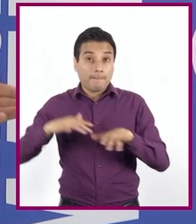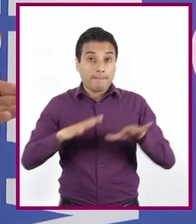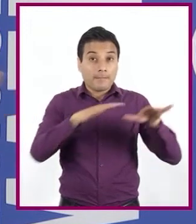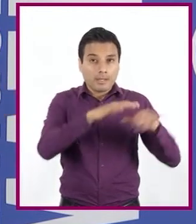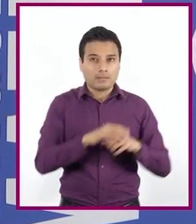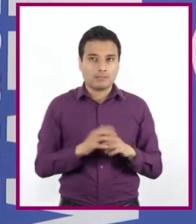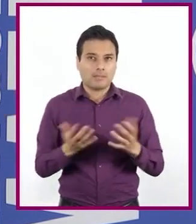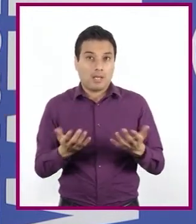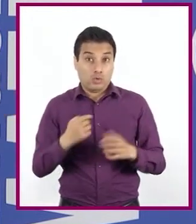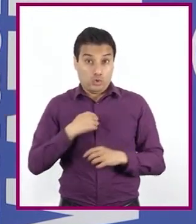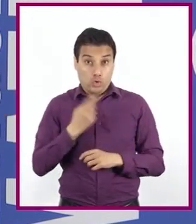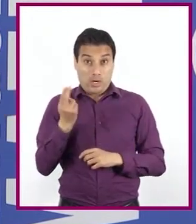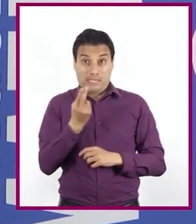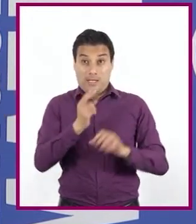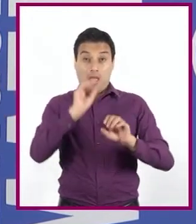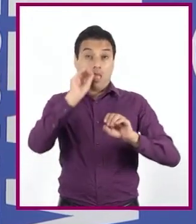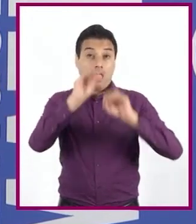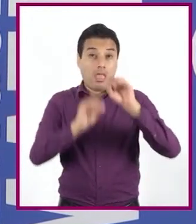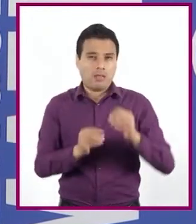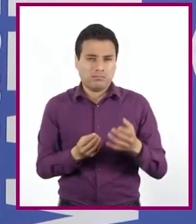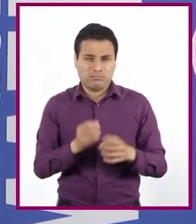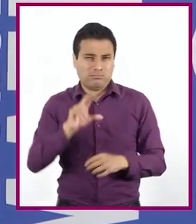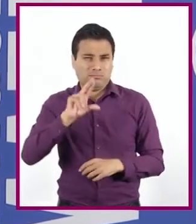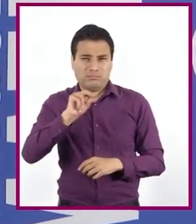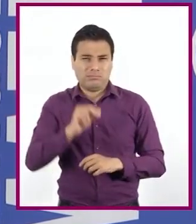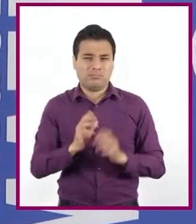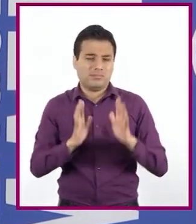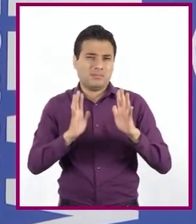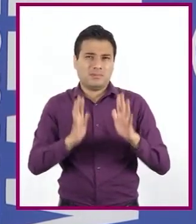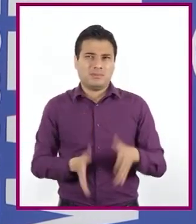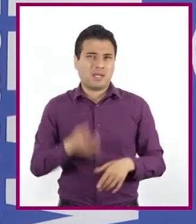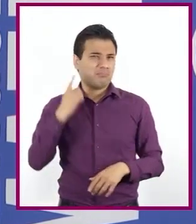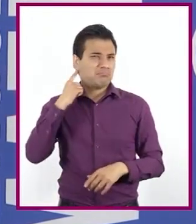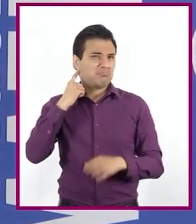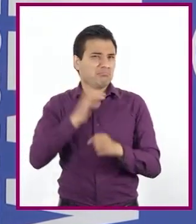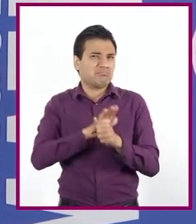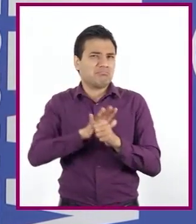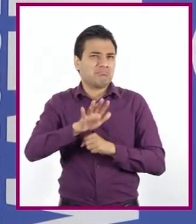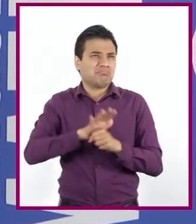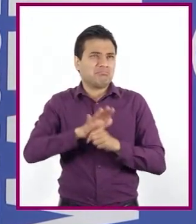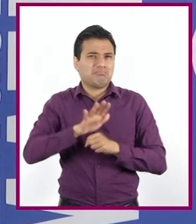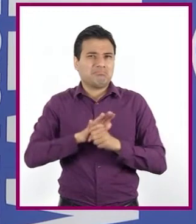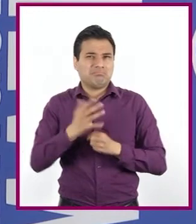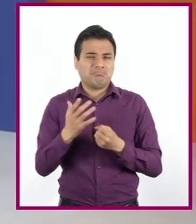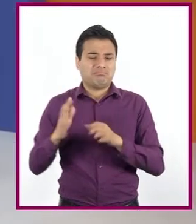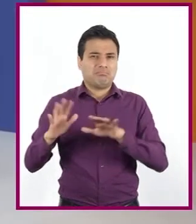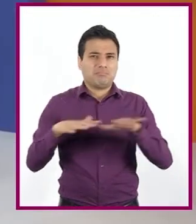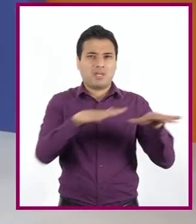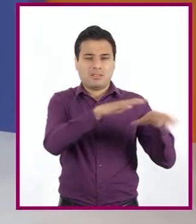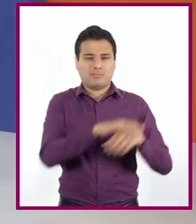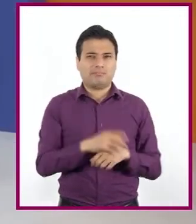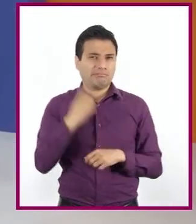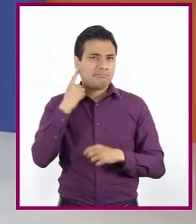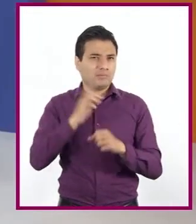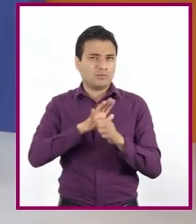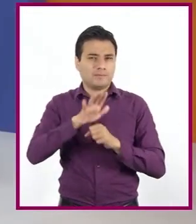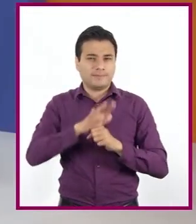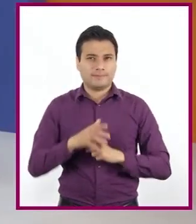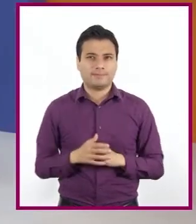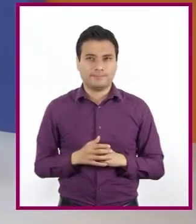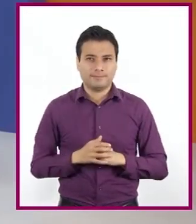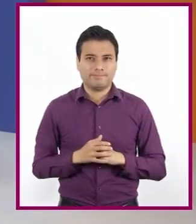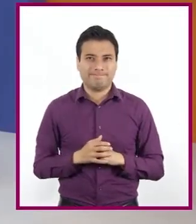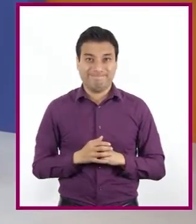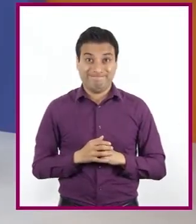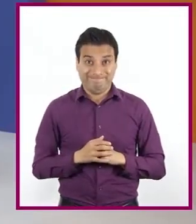toda una playa. Simplemente el sonido comienza a evocarnos un lugar específico. Todos los referentes